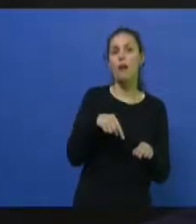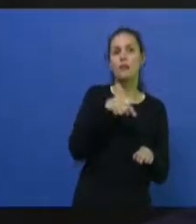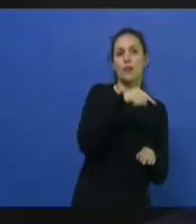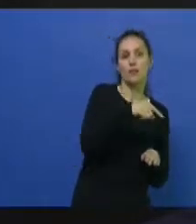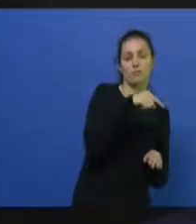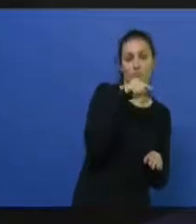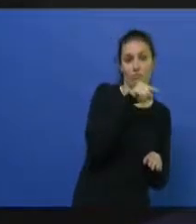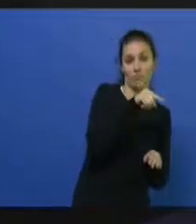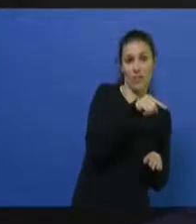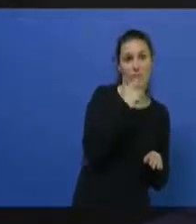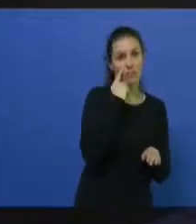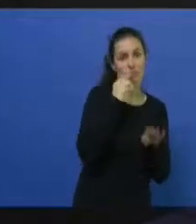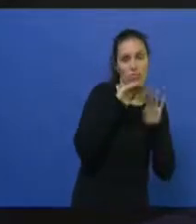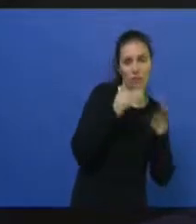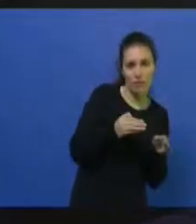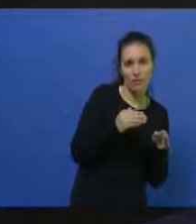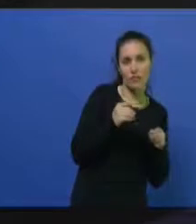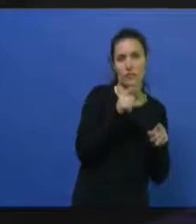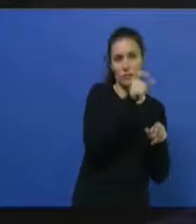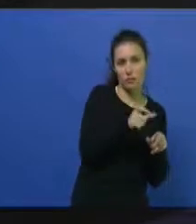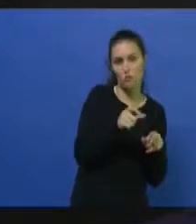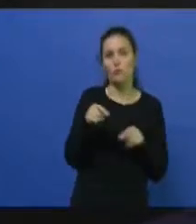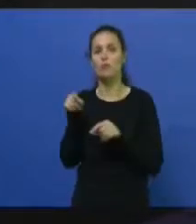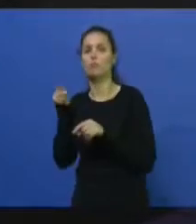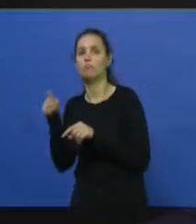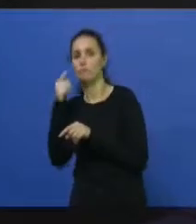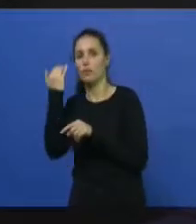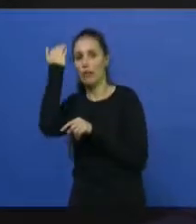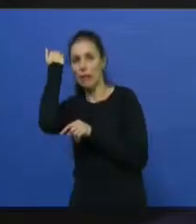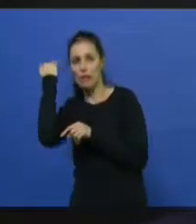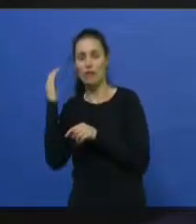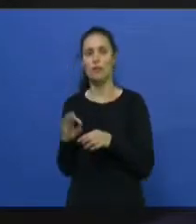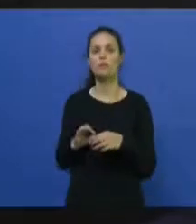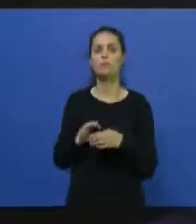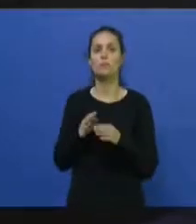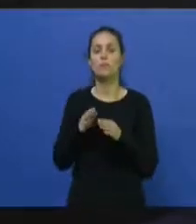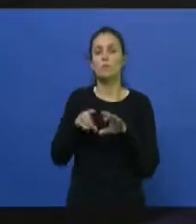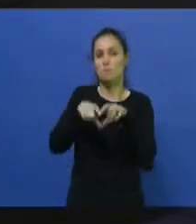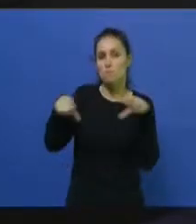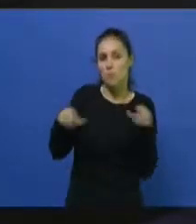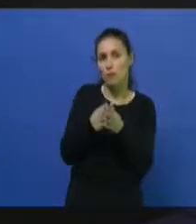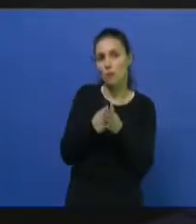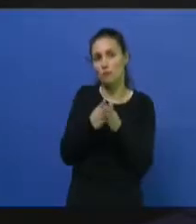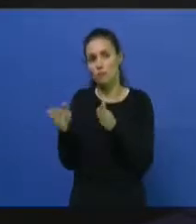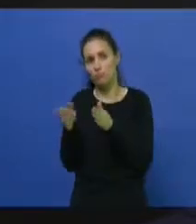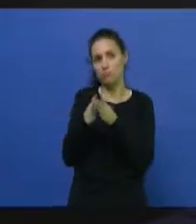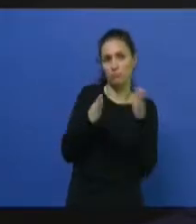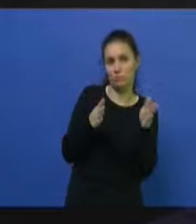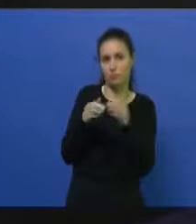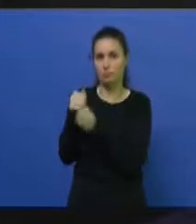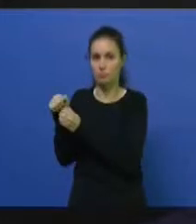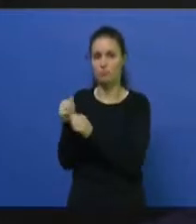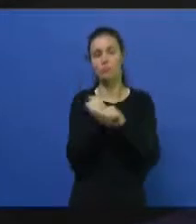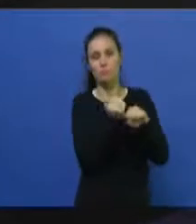sinceros, vienen trabajando con una mayor sintonía. Pero muchas veces el puente se sigue barriendo hasta una mitad uno y una mitad otro. Hay temas que me parece